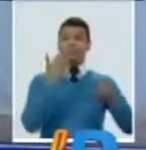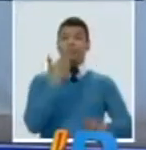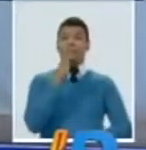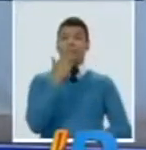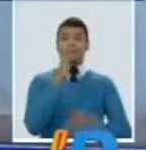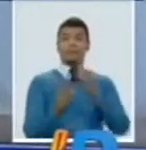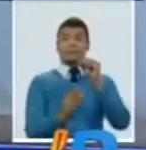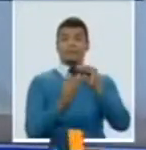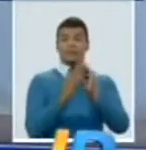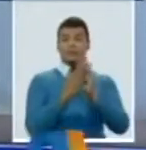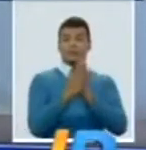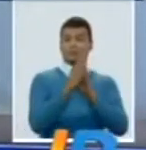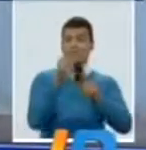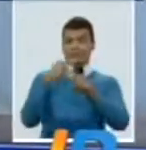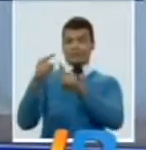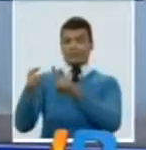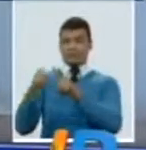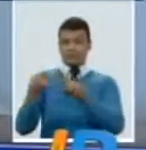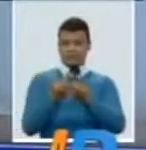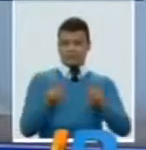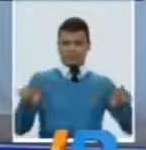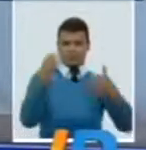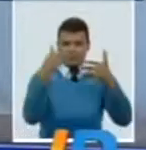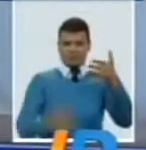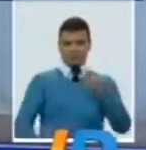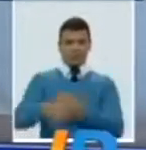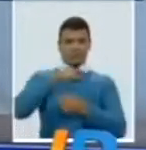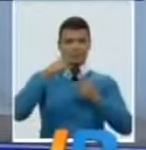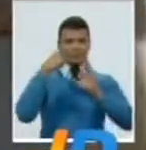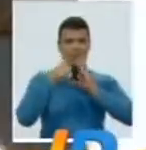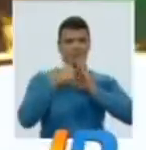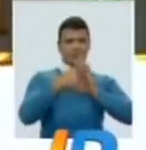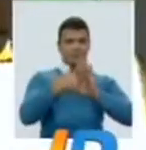Indio. Esta y otras noticias en el siguiente panorama regional.